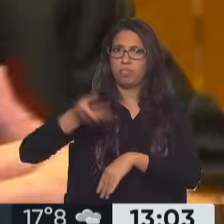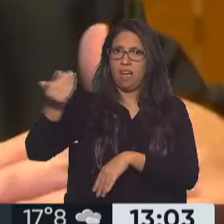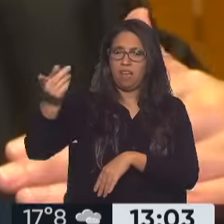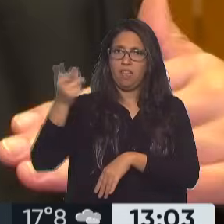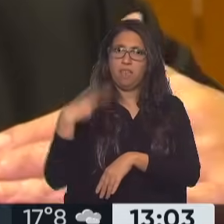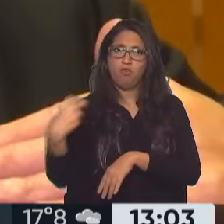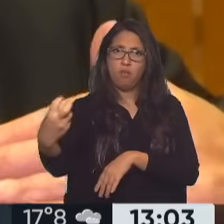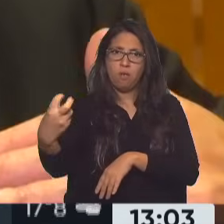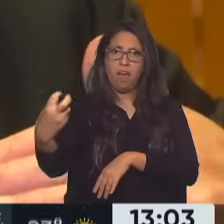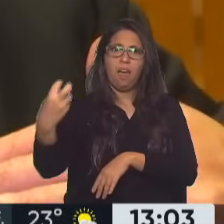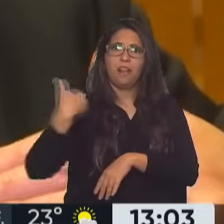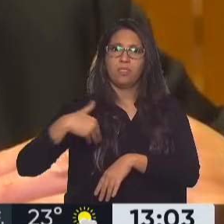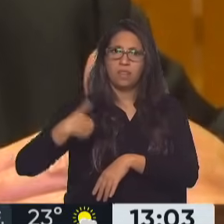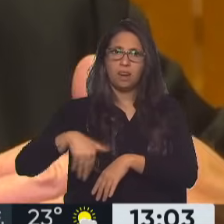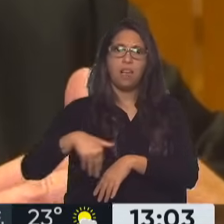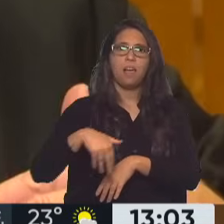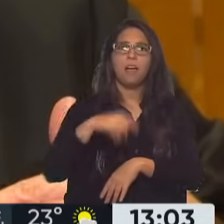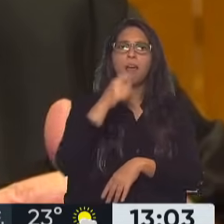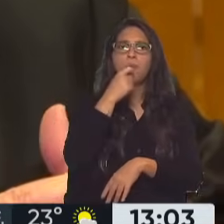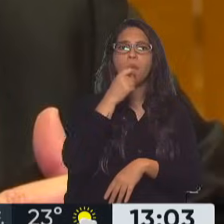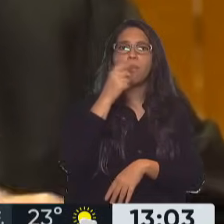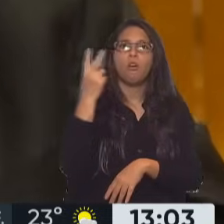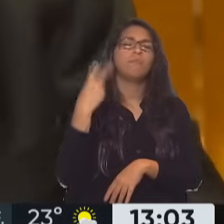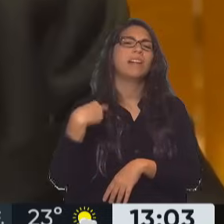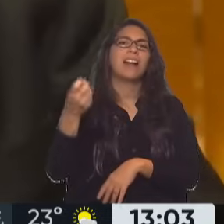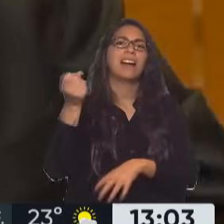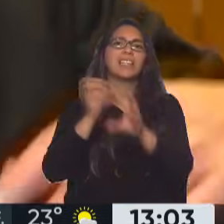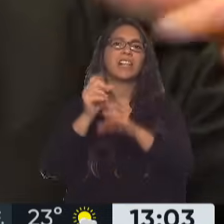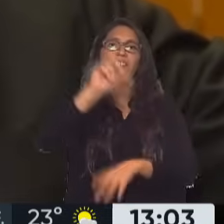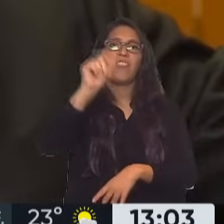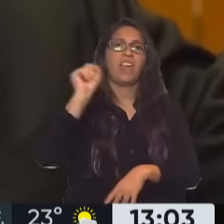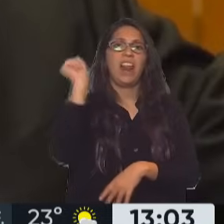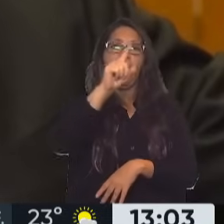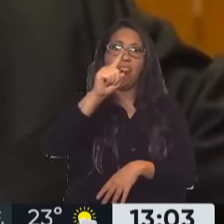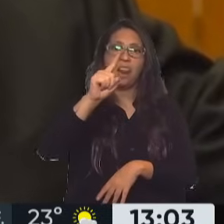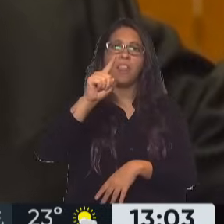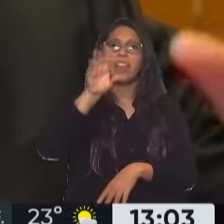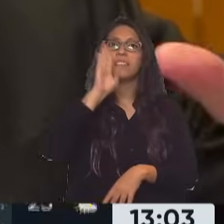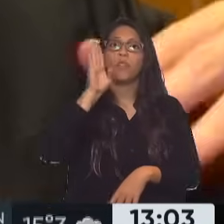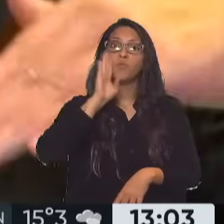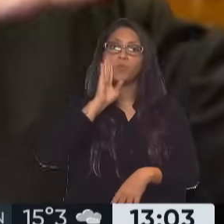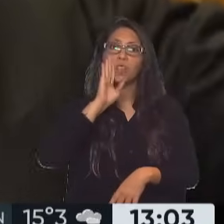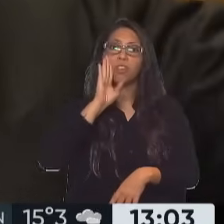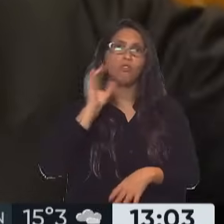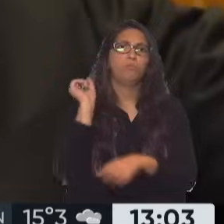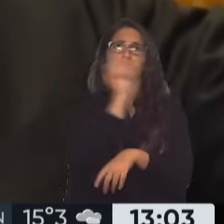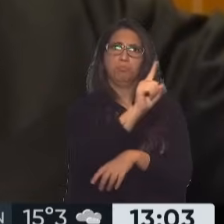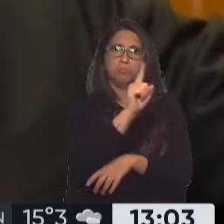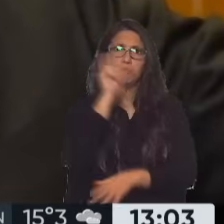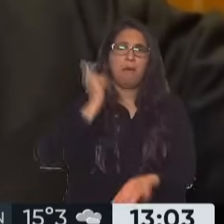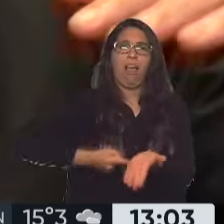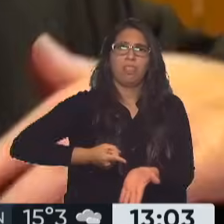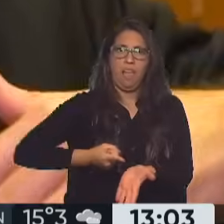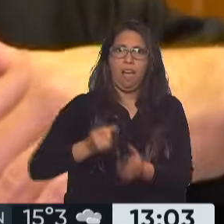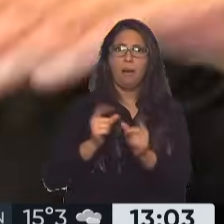El fondo ata sus tasas a las tasas de la Reserva Federal. La Reserva Federal de los Estados Unidos, claro, la Reserva Federal de los Estados